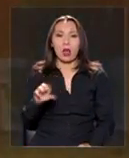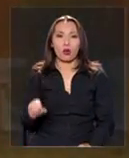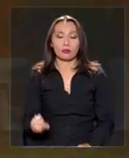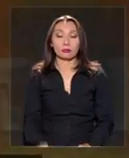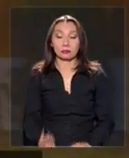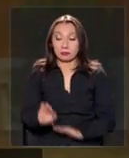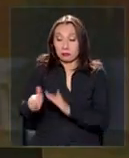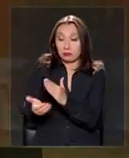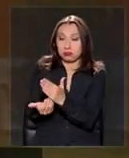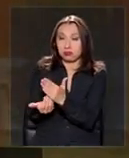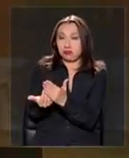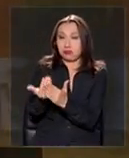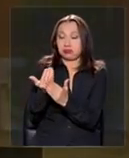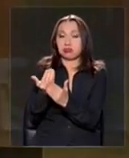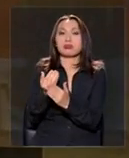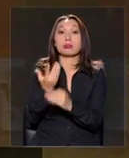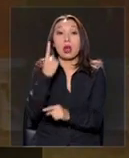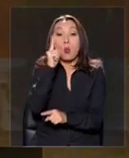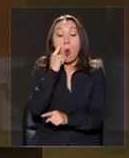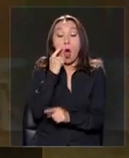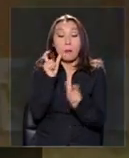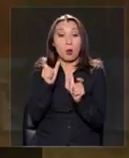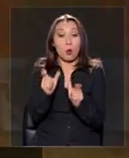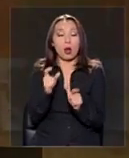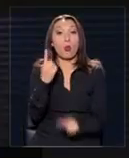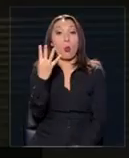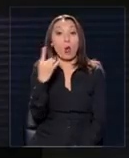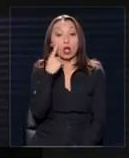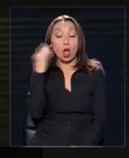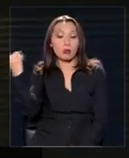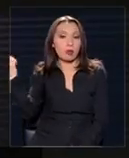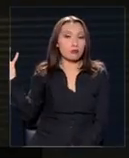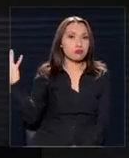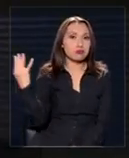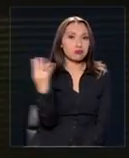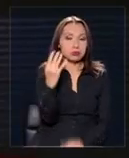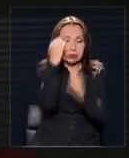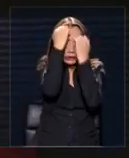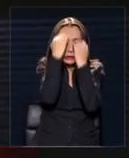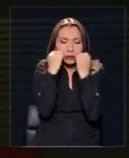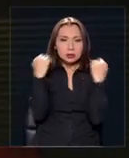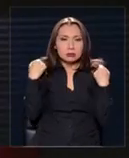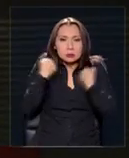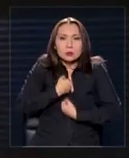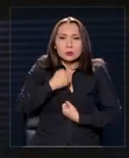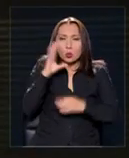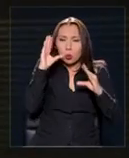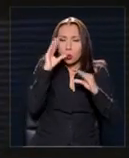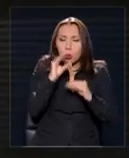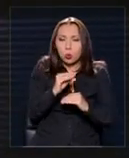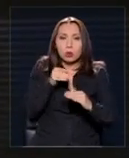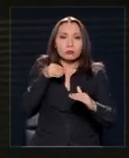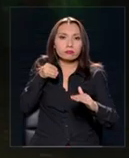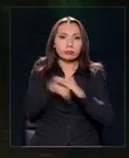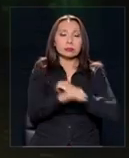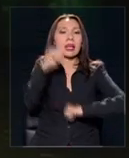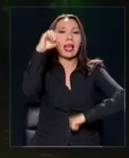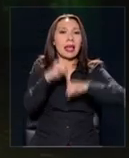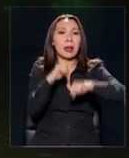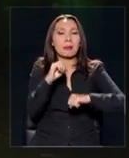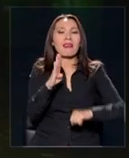De madrugada y cuando solo había un guardia, cuatro sujetos con su rostro cubierto y vestidos con ropa oscura irrumpieron en la empresa